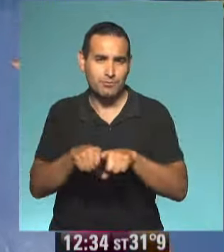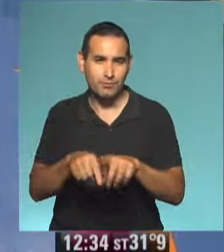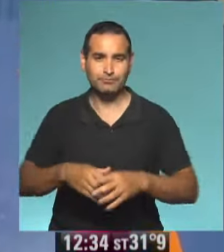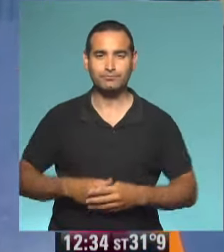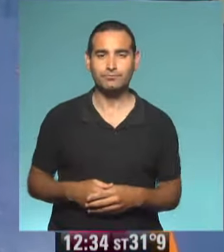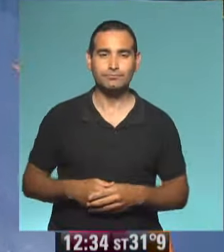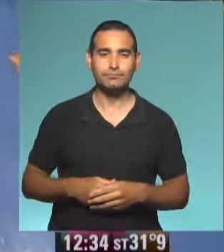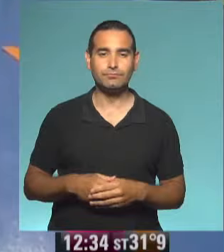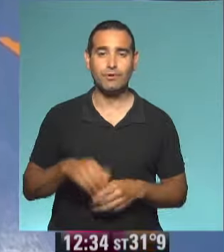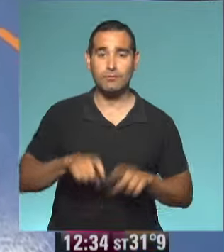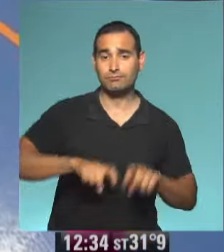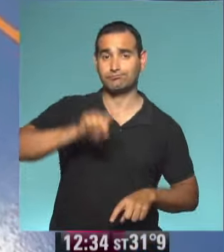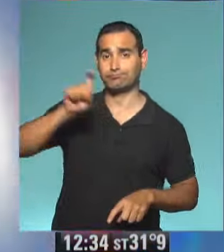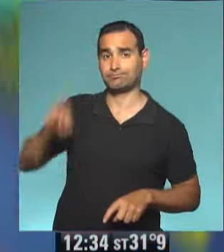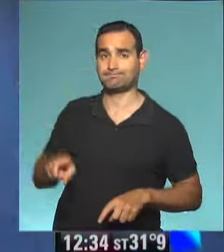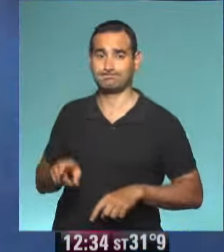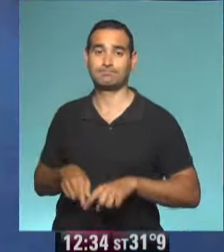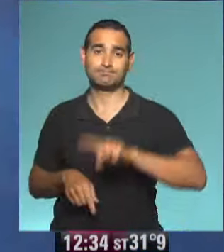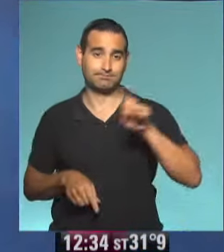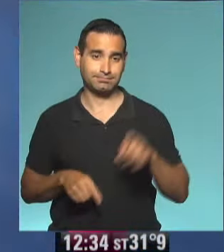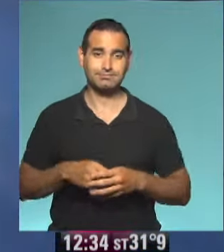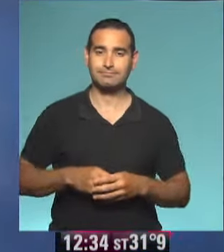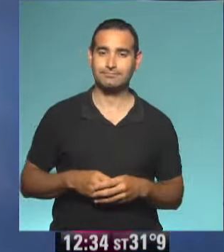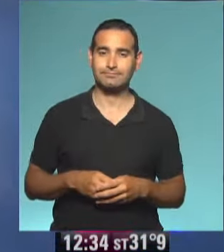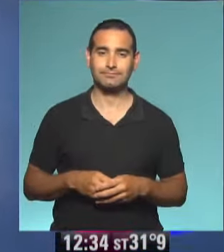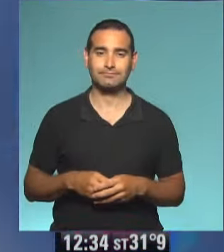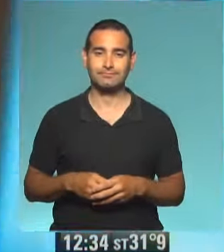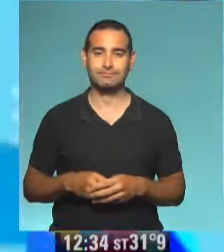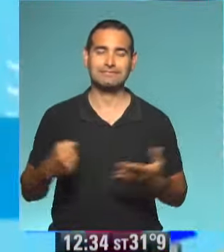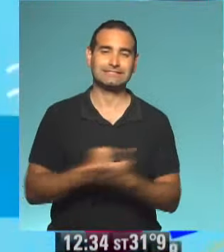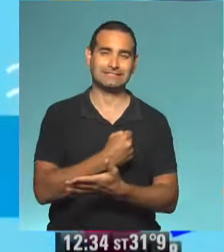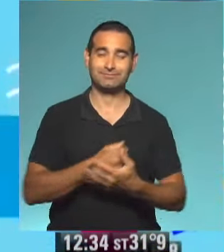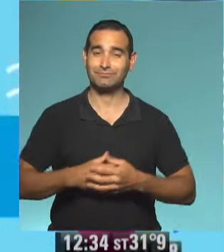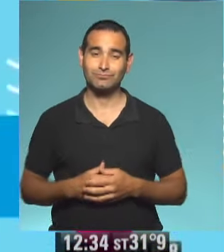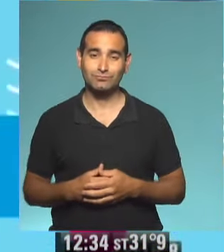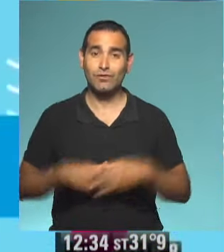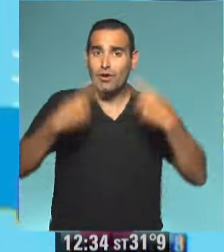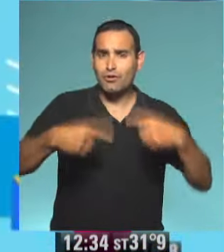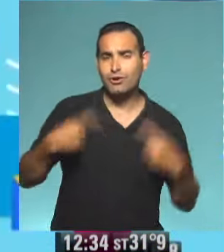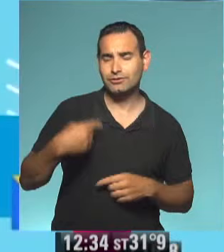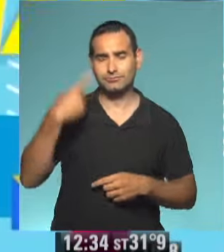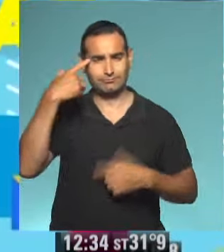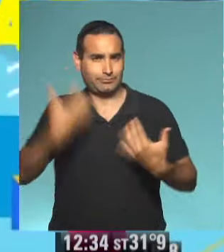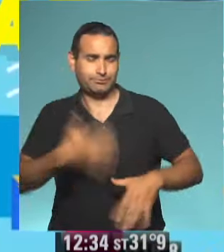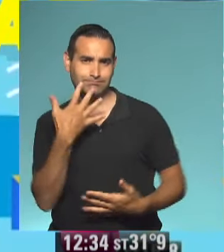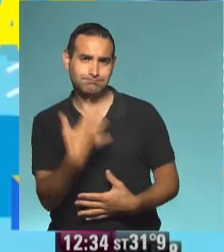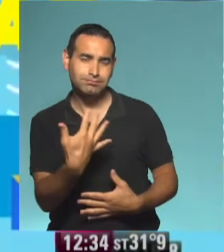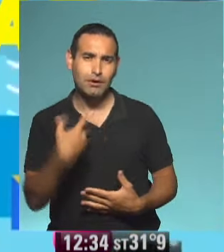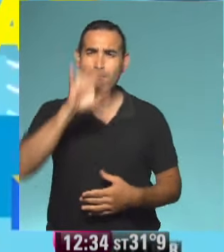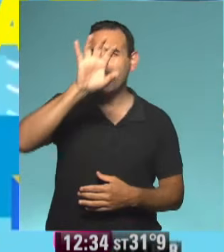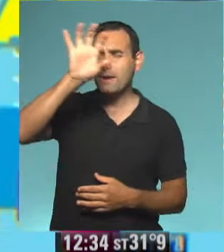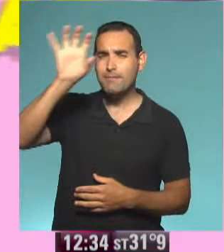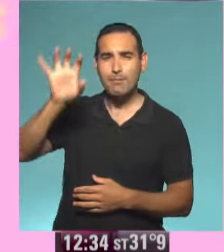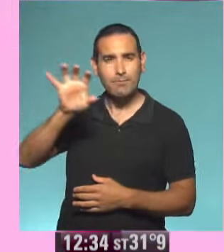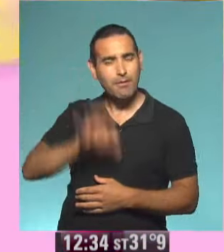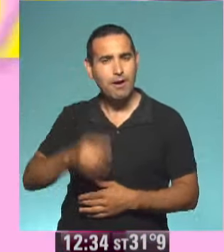debajo de la pierna. ¿Cómo hiciste? Sí, y por fuera. Dale. ¡Ah, por acá! Dale. Dale. Cosas que alucinas, chicos y chicas de todas las provincias argentinas